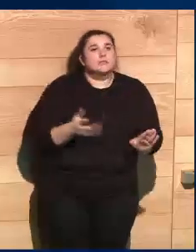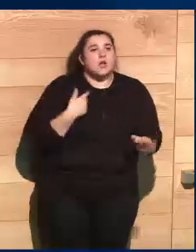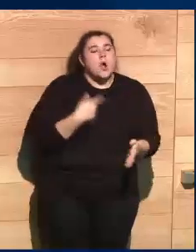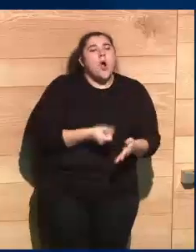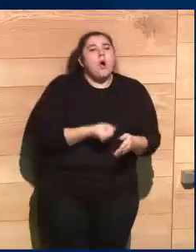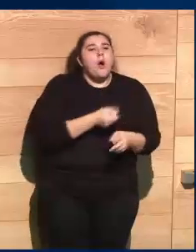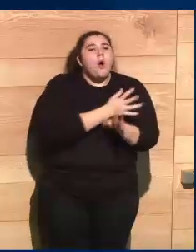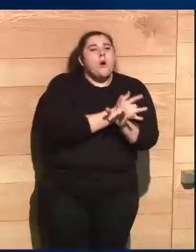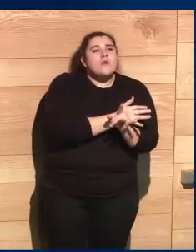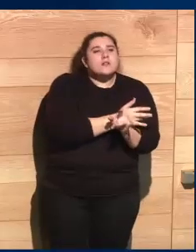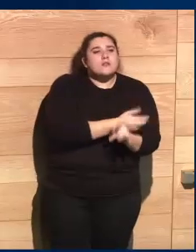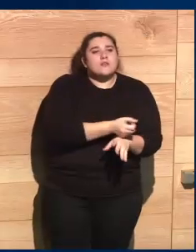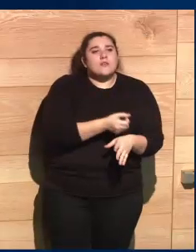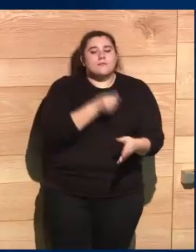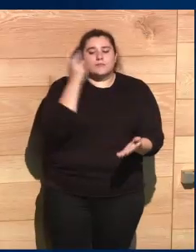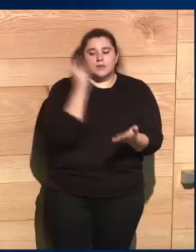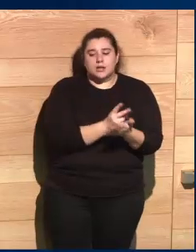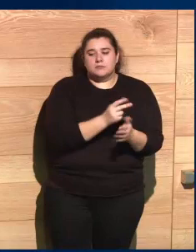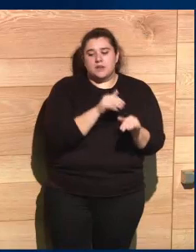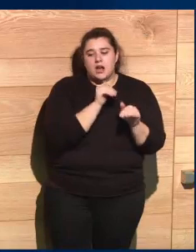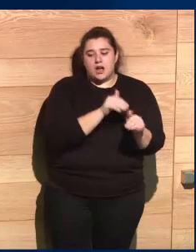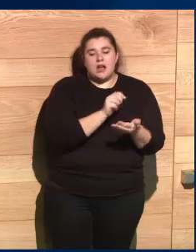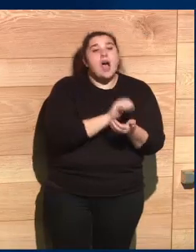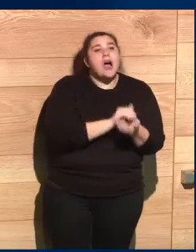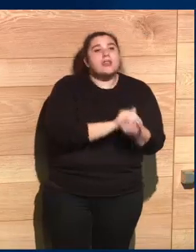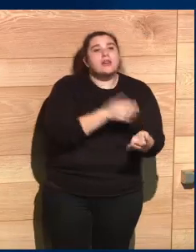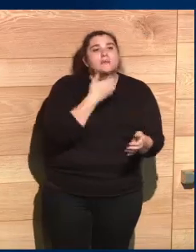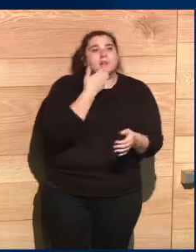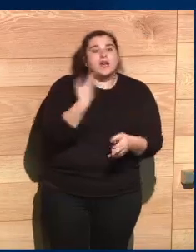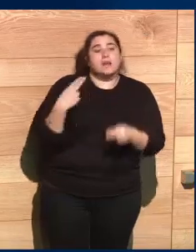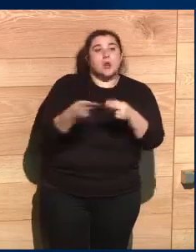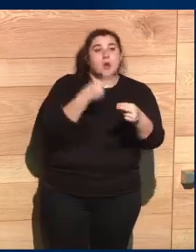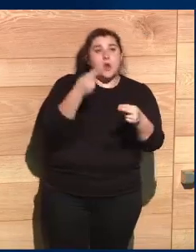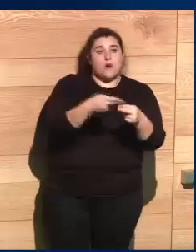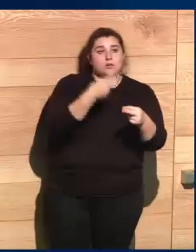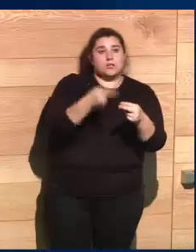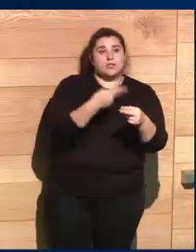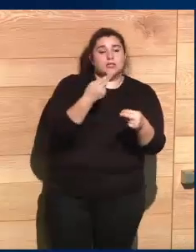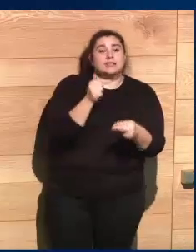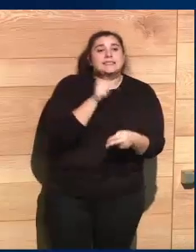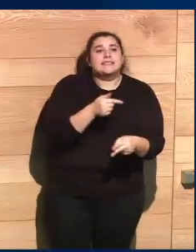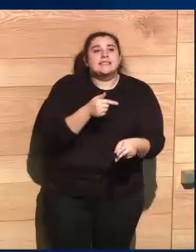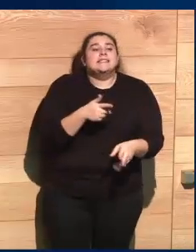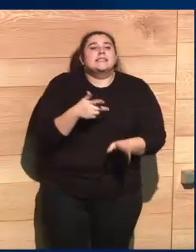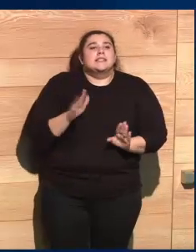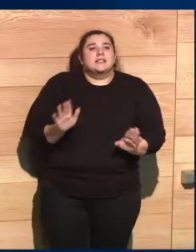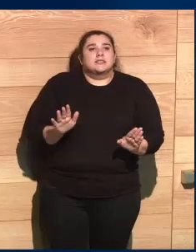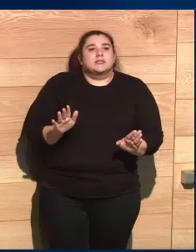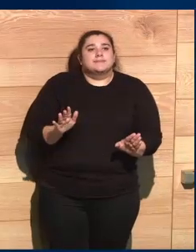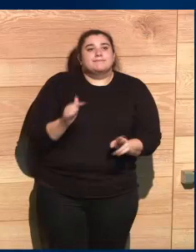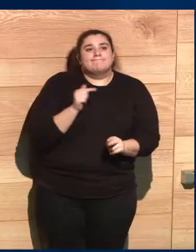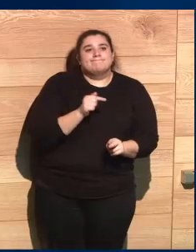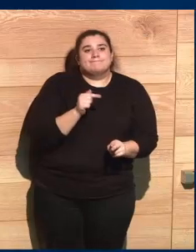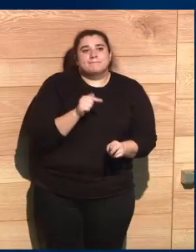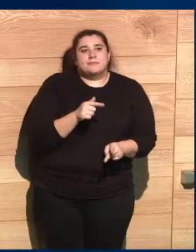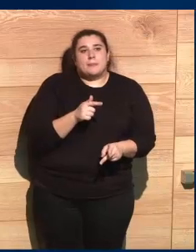azar menos adictivo del mundo? La lotería. Porque el event frequency de la lotería es muy, muy,